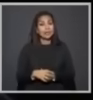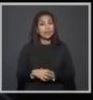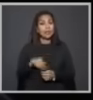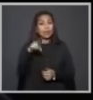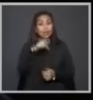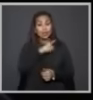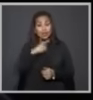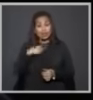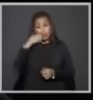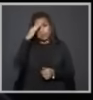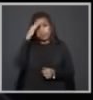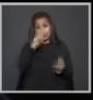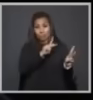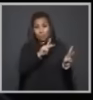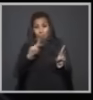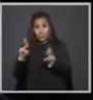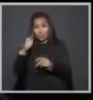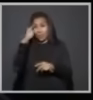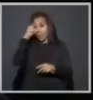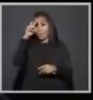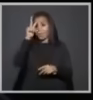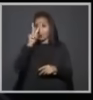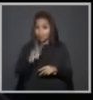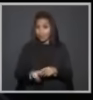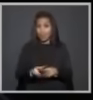cosas de verdad cambien. La elección es,